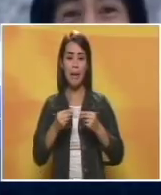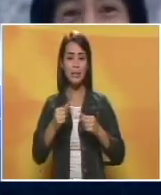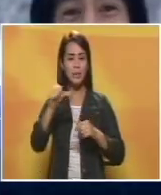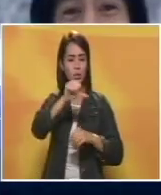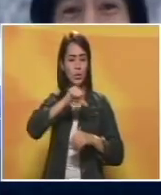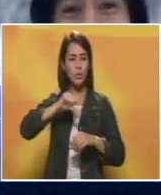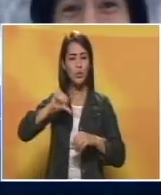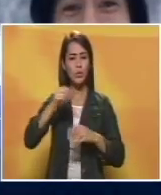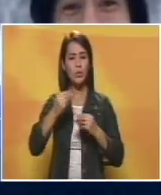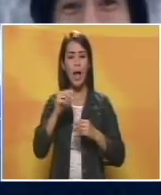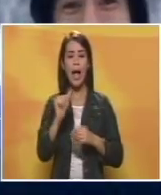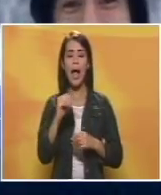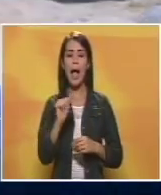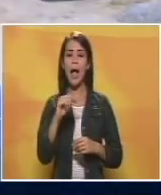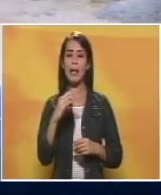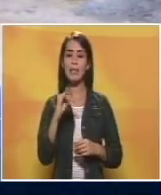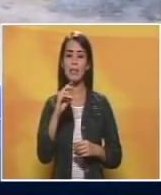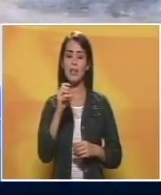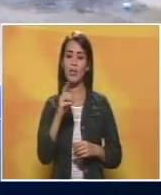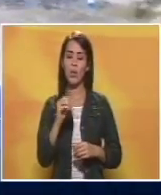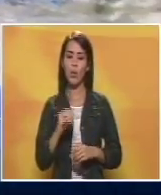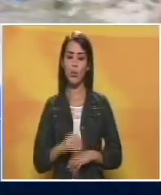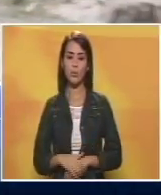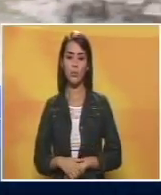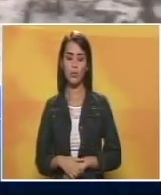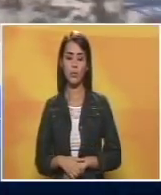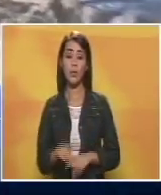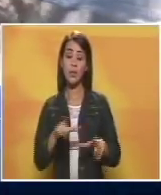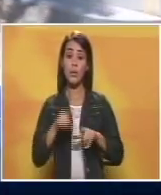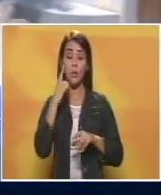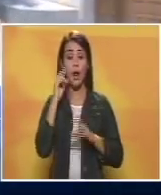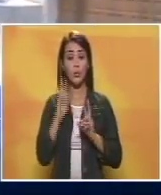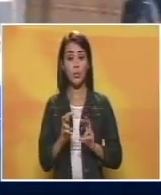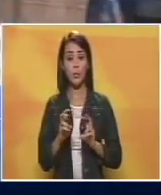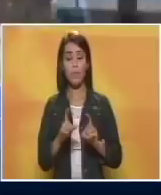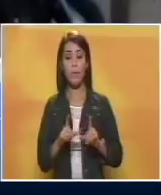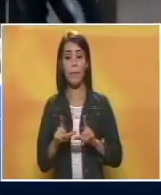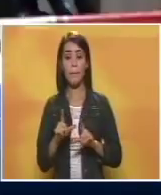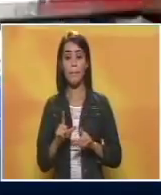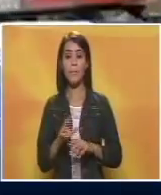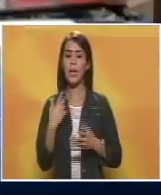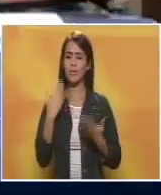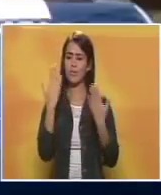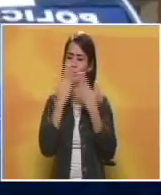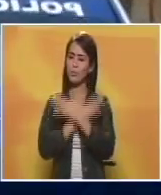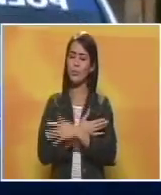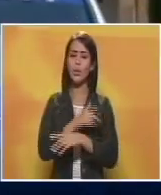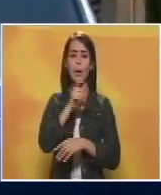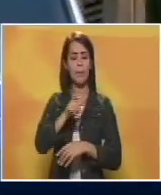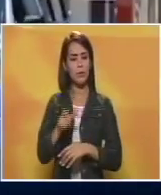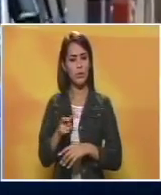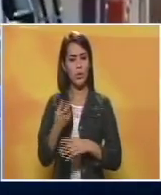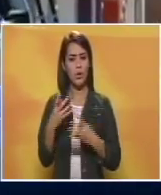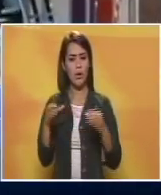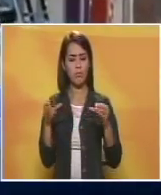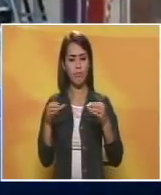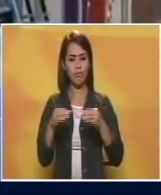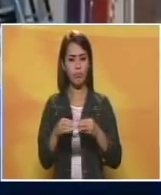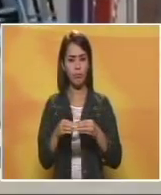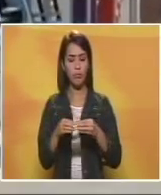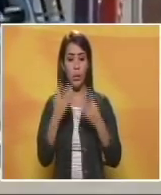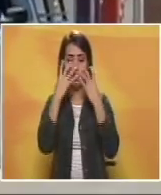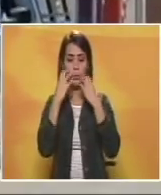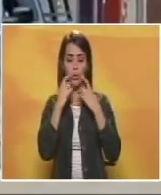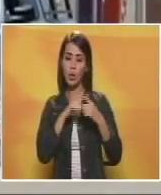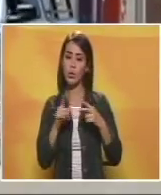El caso es atribuido al cartel de drogas Jalisco Nueva Generación, quien los habría confundido con miembros de una banda rival. 2 personas